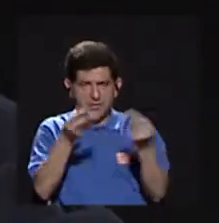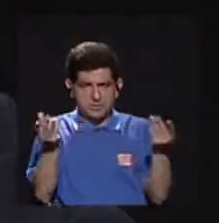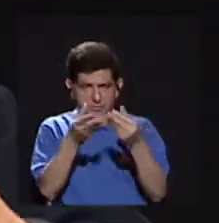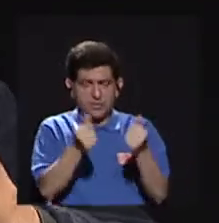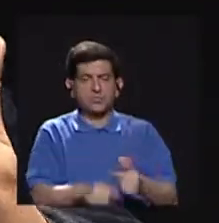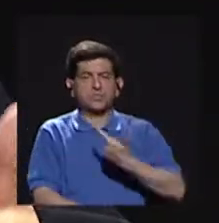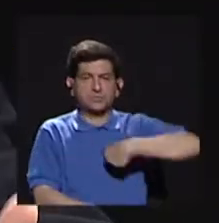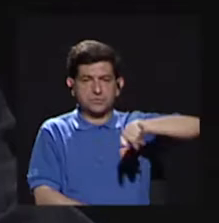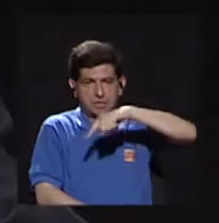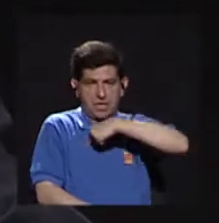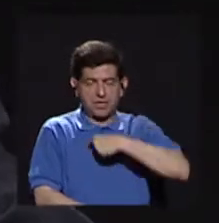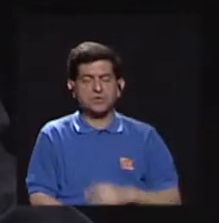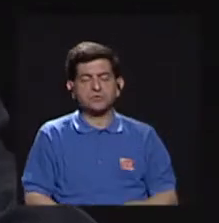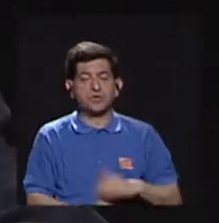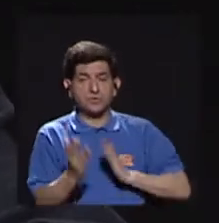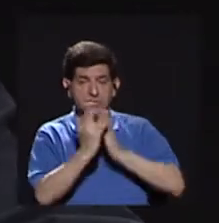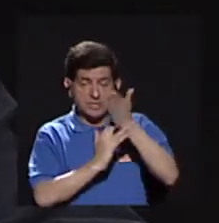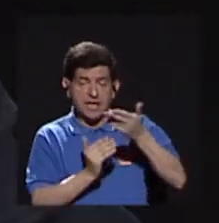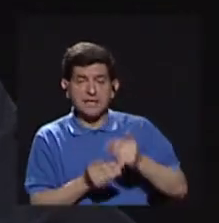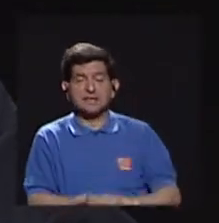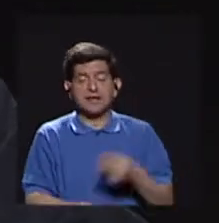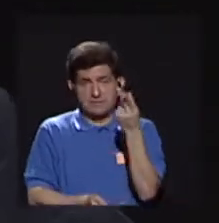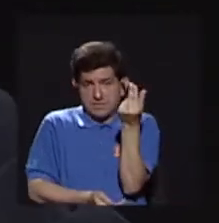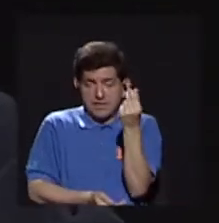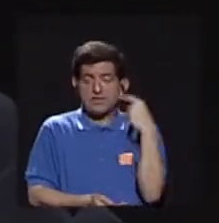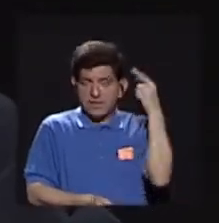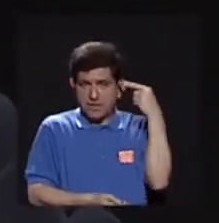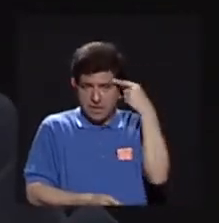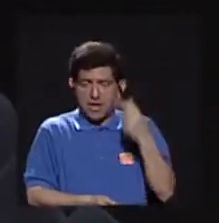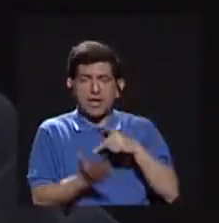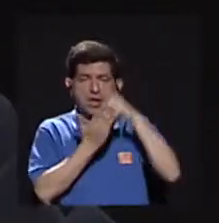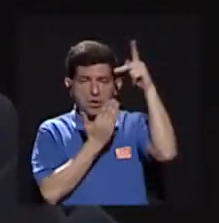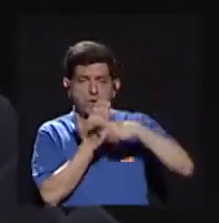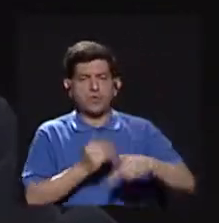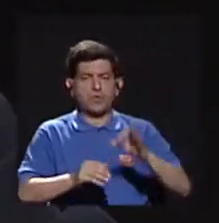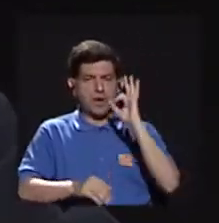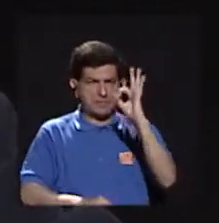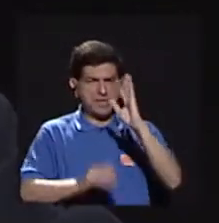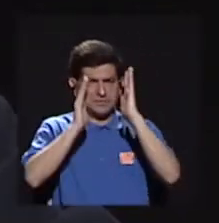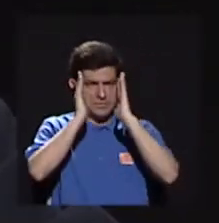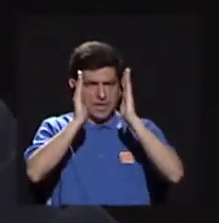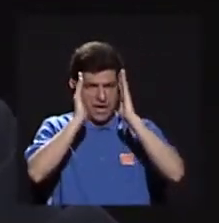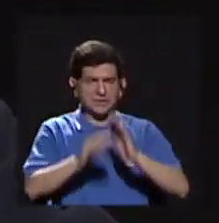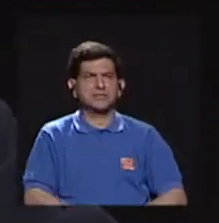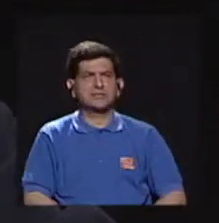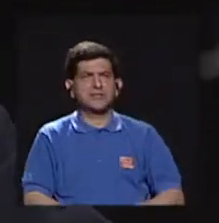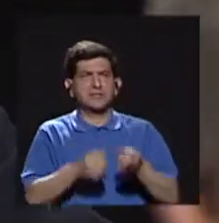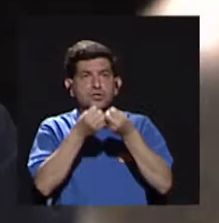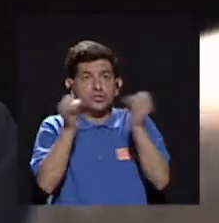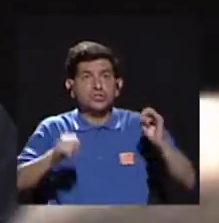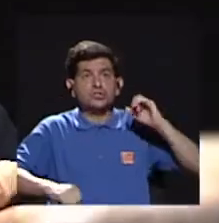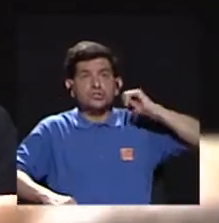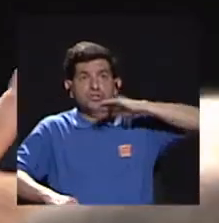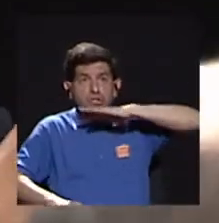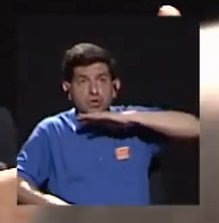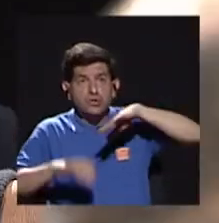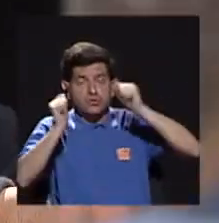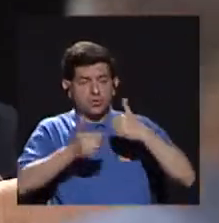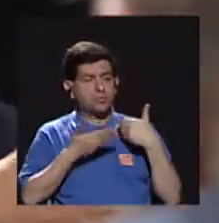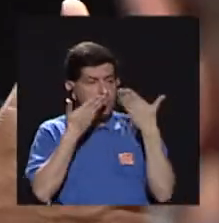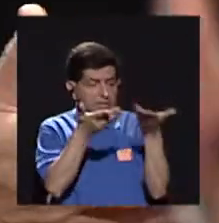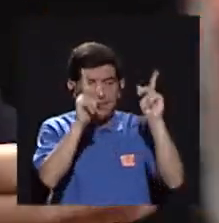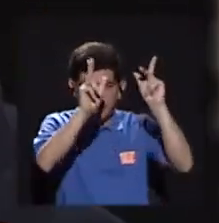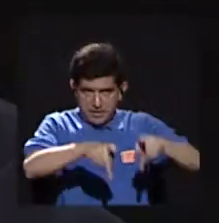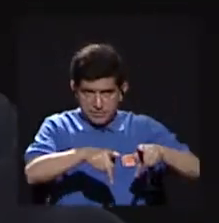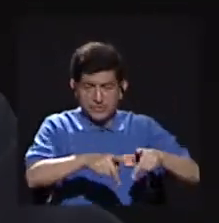y podamos entonces vía fiscal tener los recursos para que programas bien atildados bien organizados sin corrupción le dice que estas personas